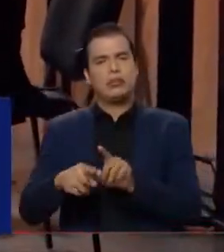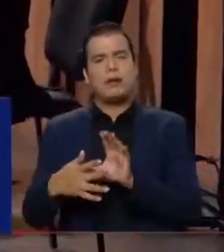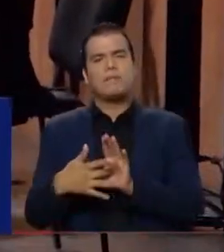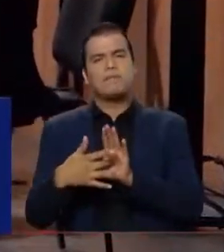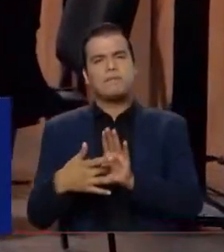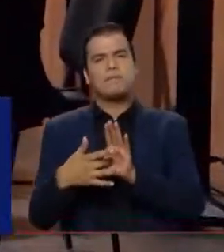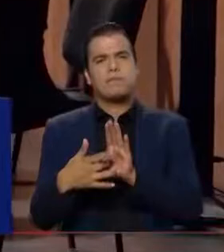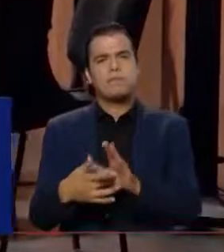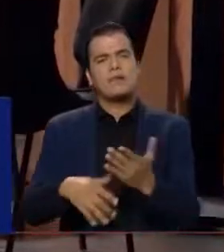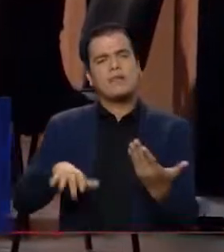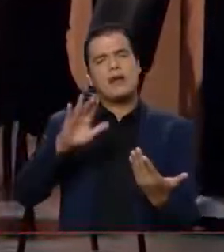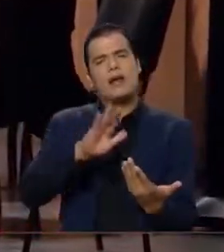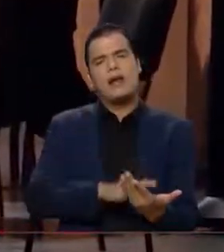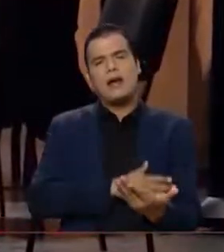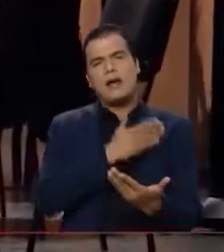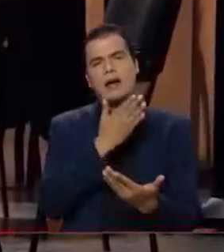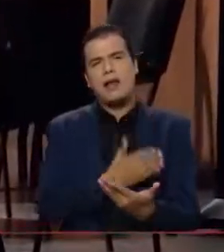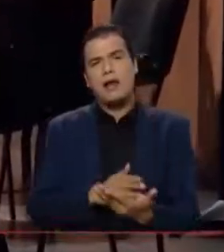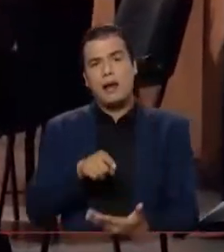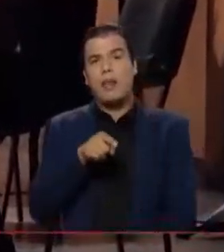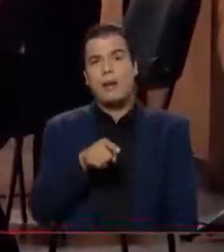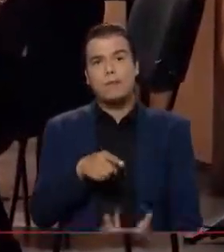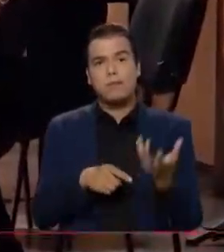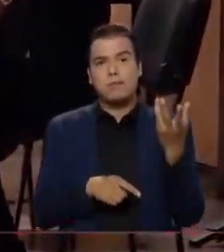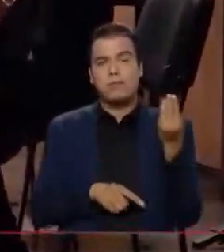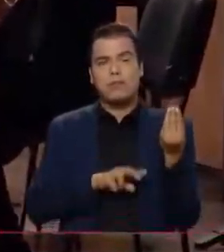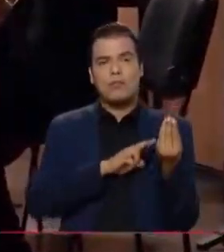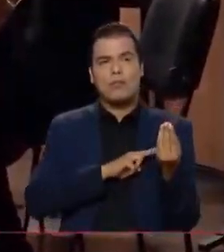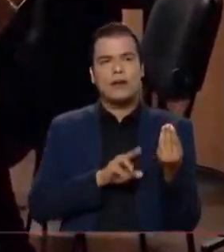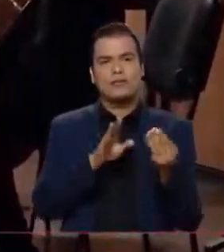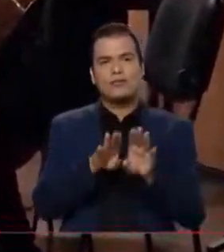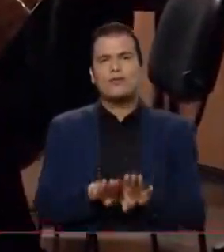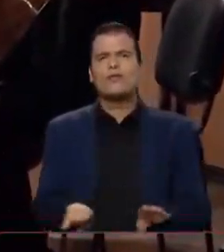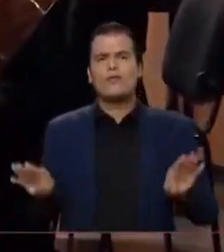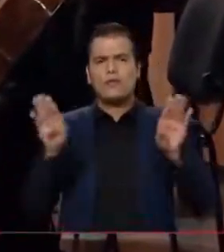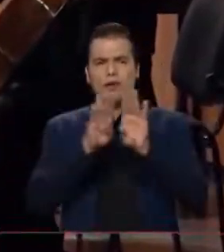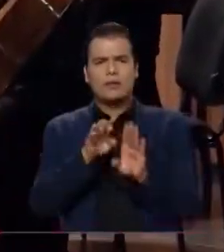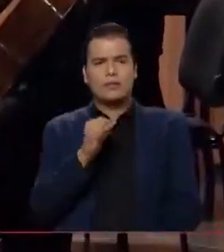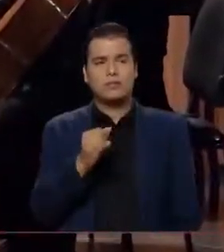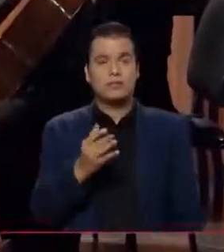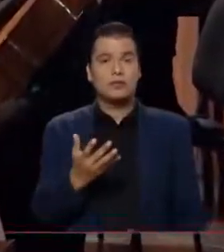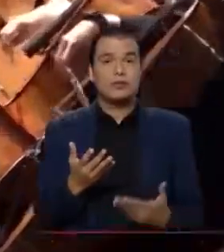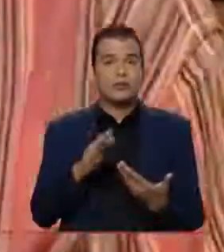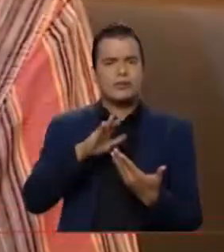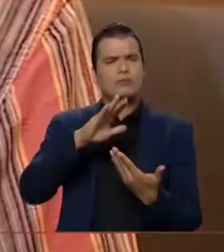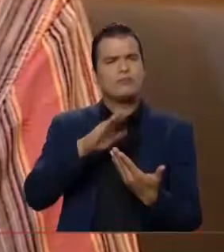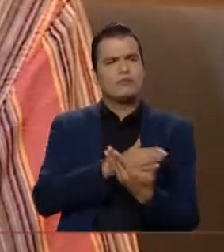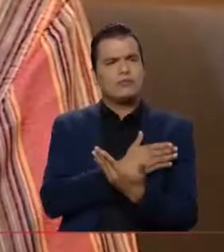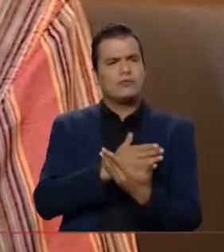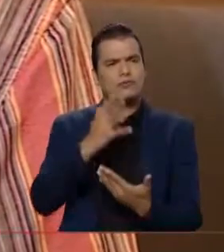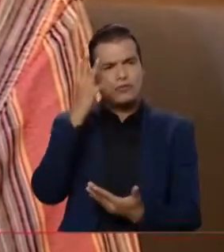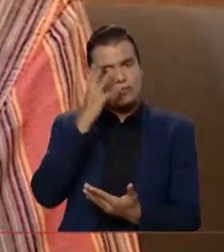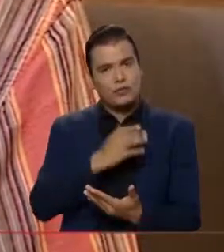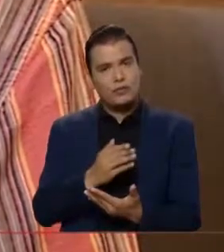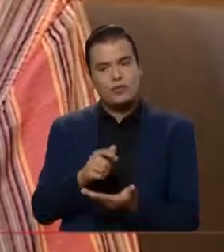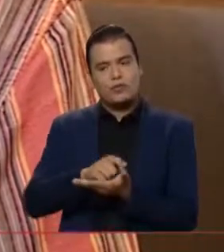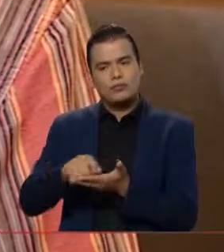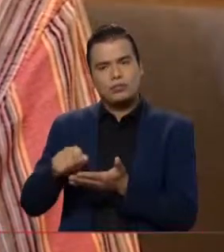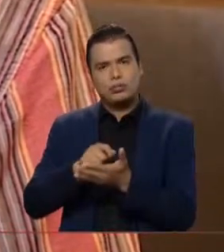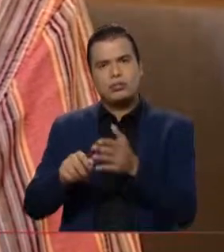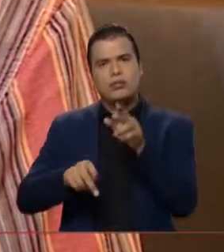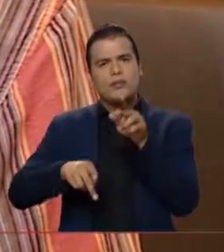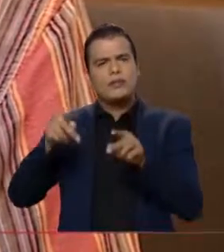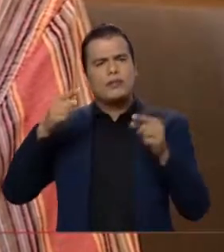América hacen parte del repertorio. Una música lindísima de grandes compositores como fueron estos